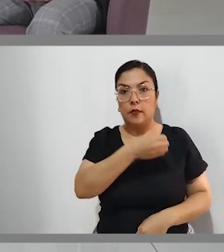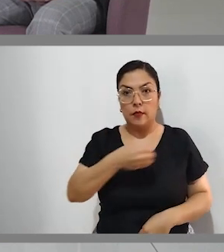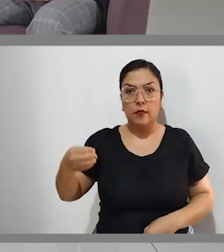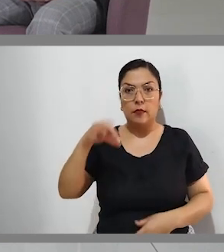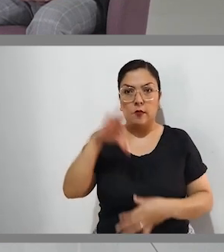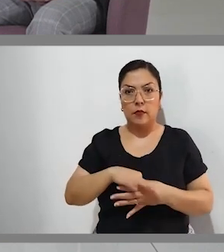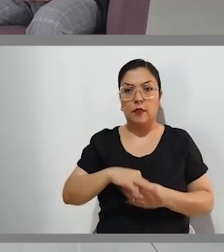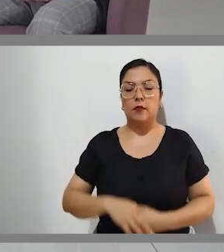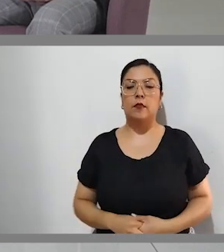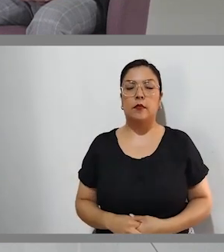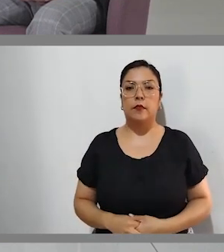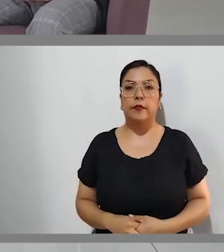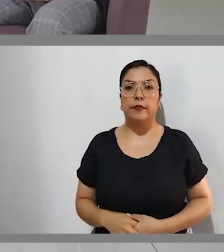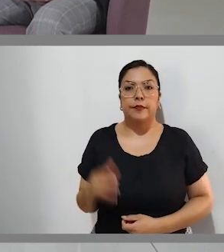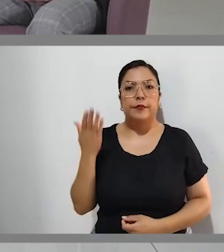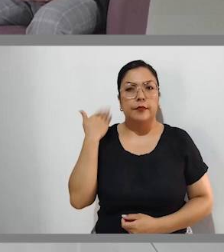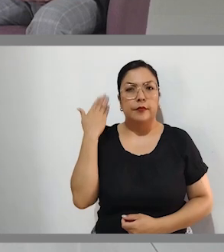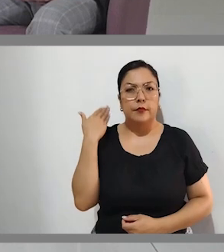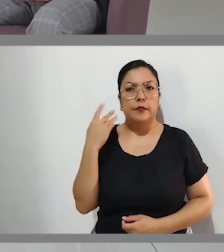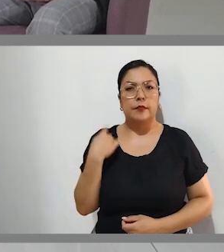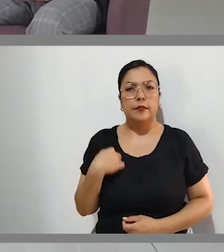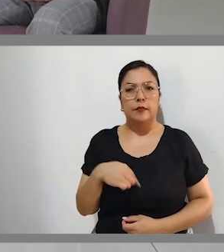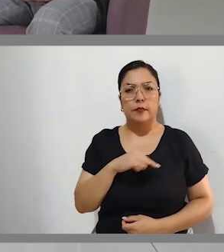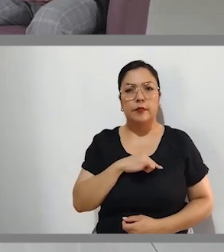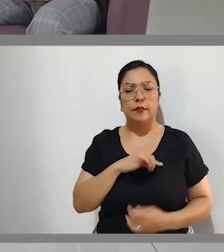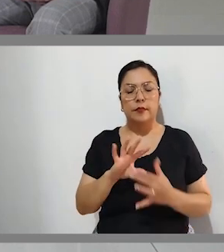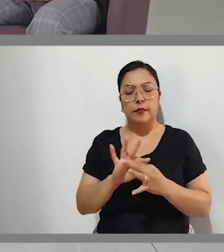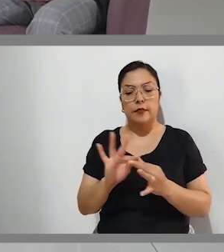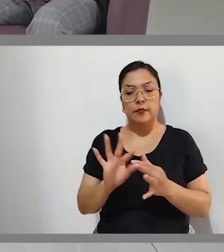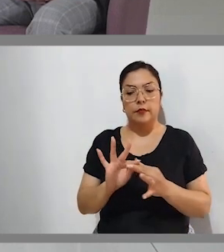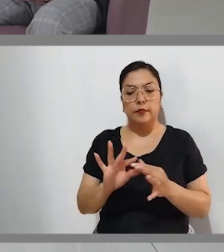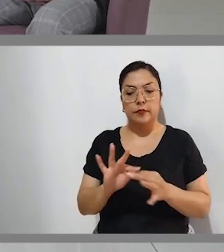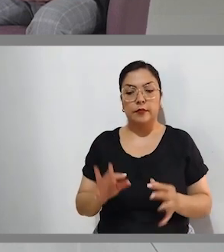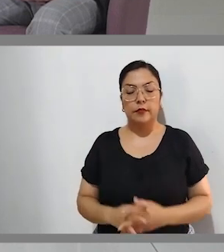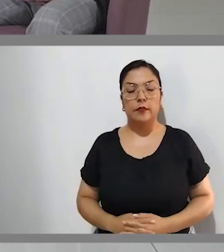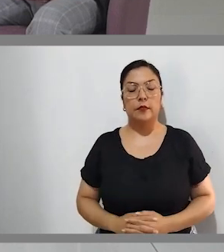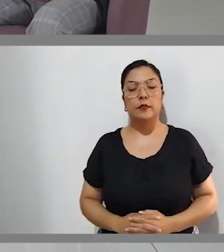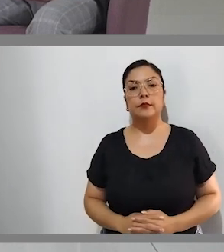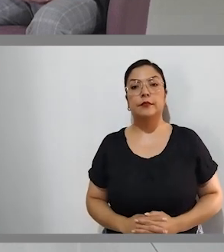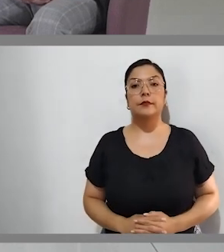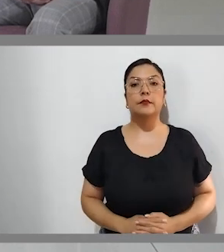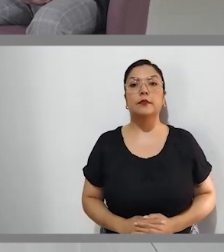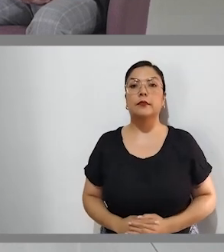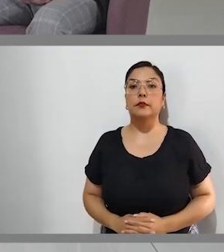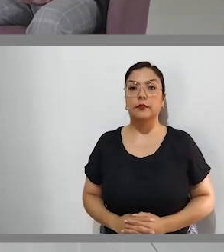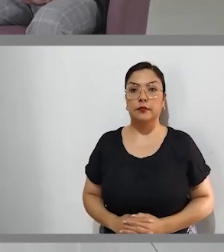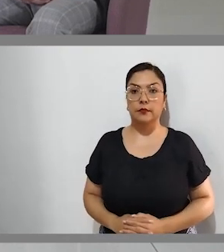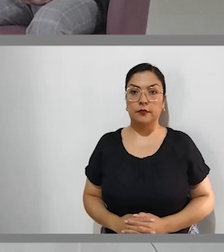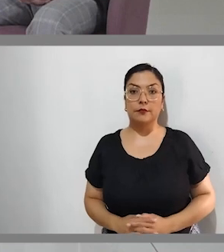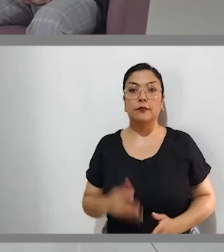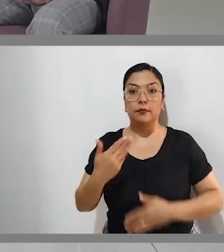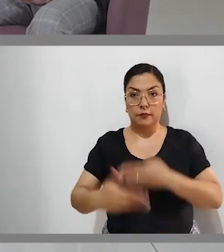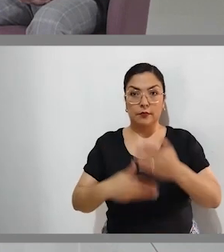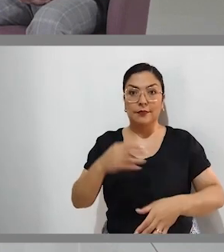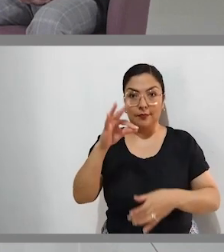electoral. Y ahorita, antes de irnos a la pausa, platicábamos de que está el proceso electoral, de las actividades que